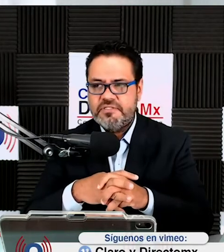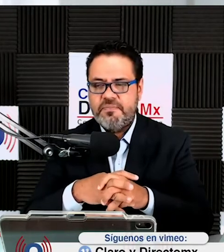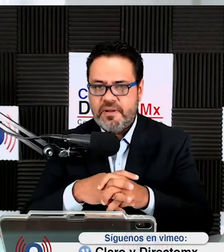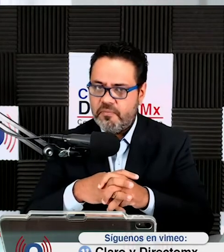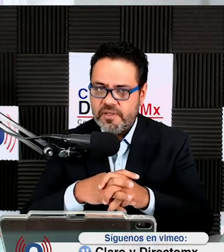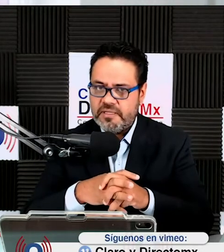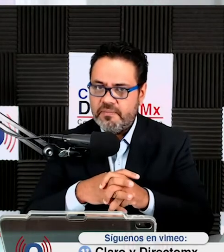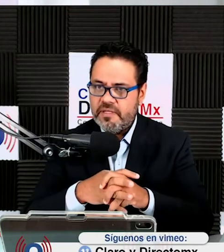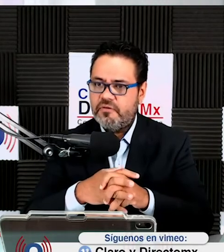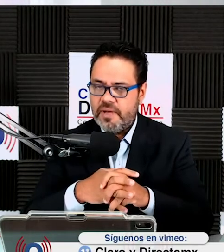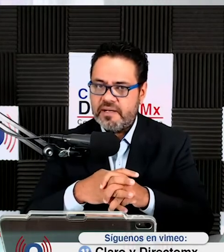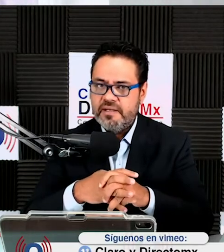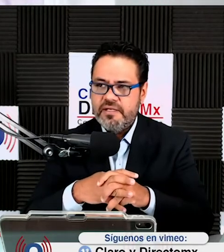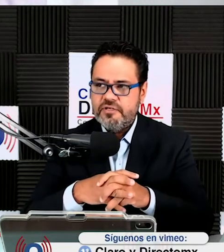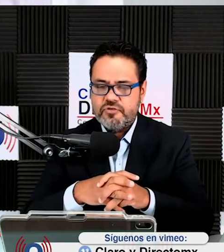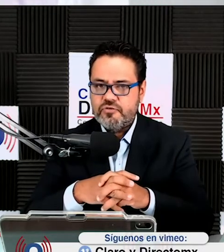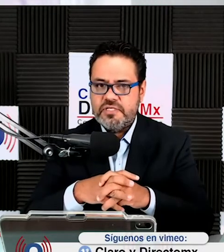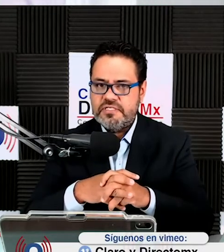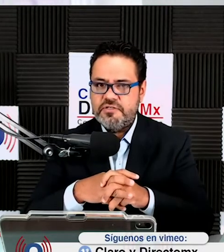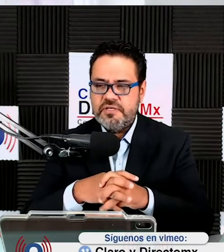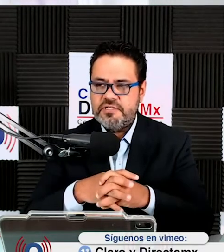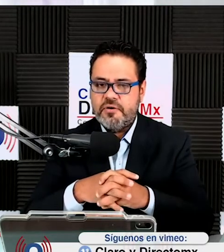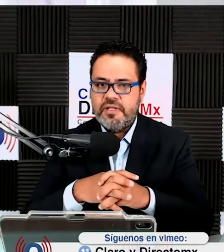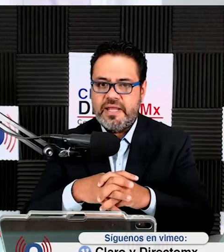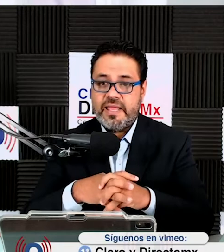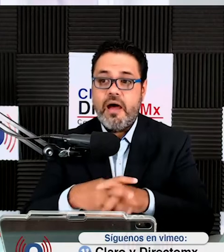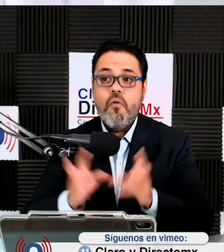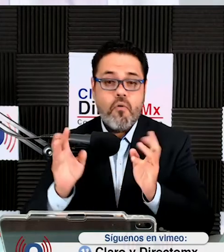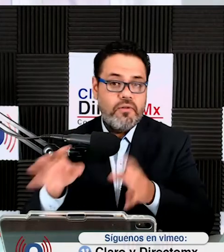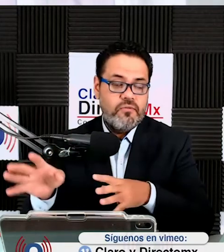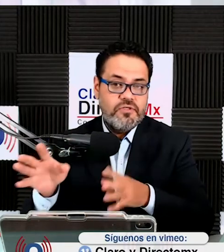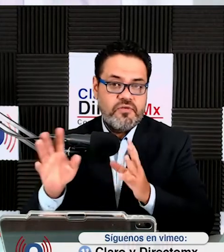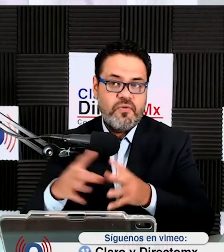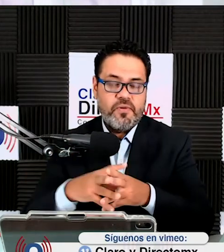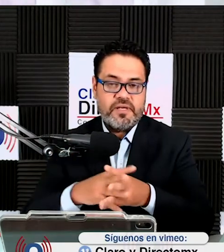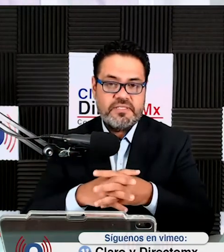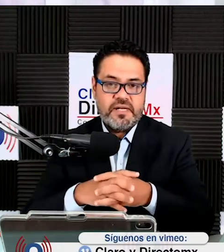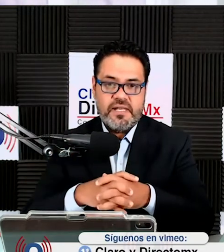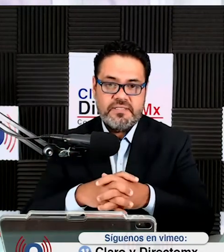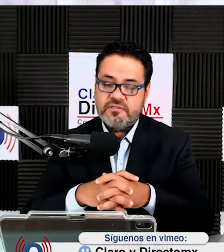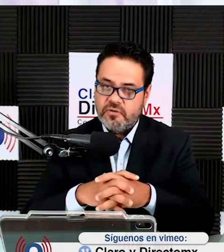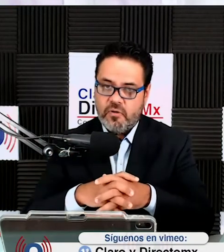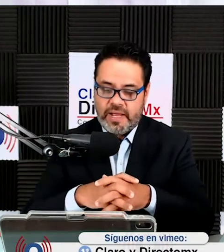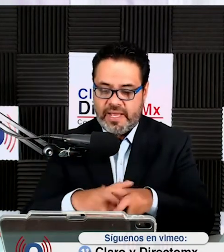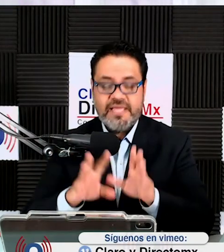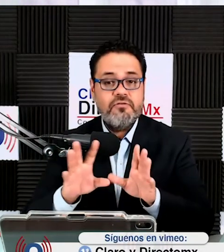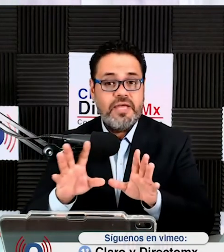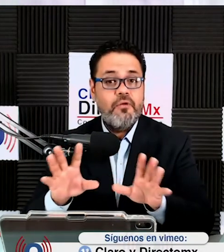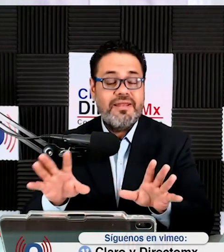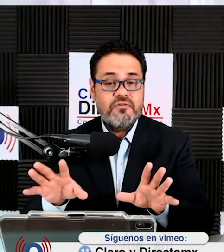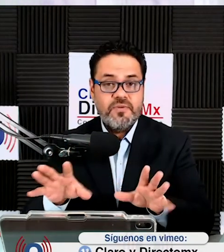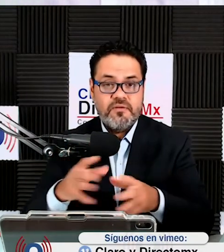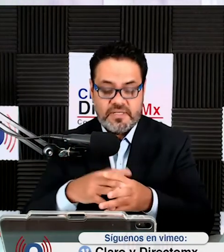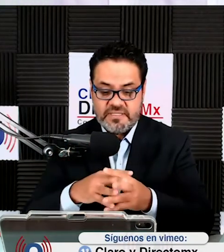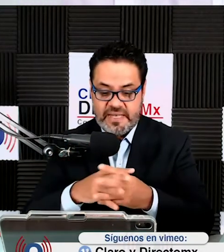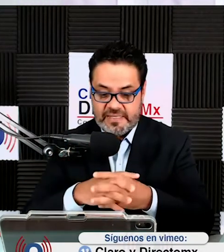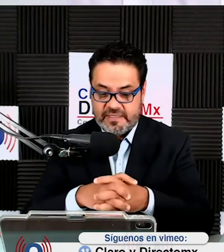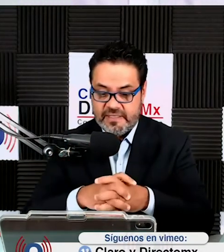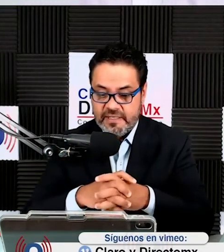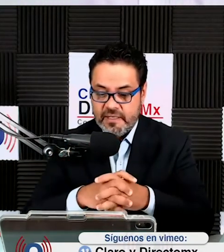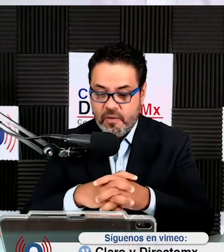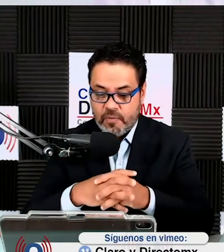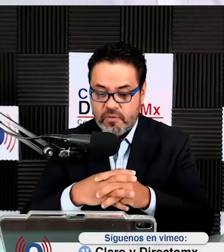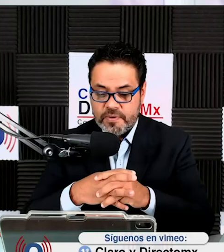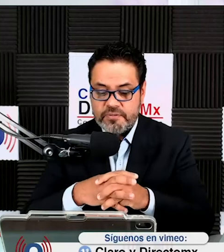presidencia municipal puede también tomar sus decisiones y ordenar que aun cuando un municipio pueda regresar a clases, no lo haga. Eso ya lo iremos viendo más